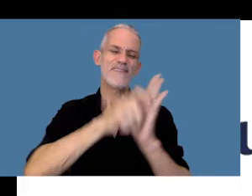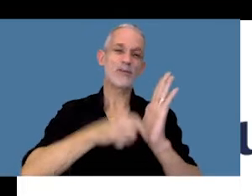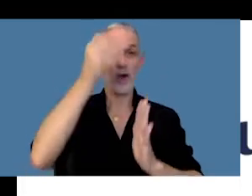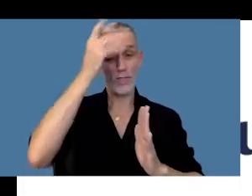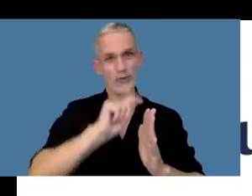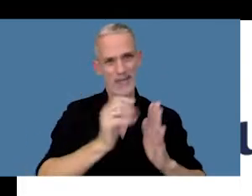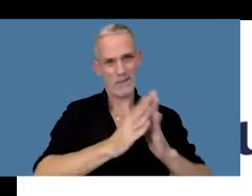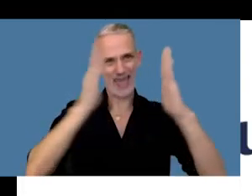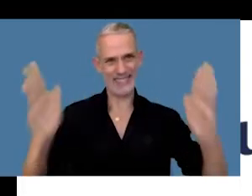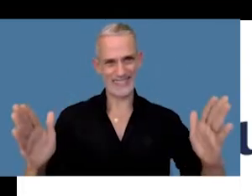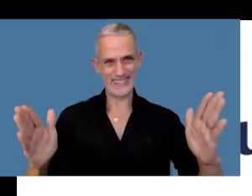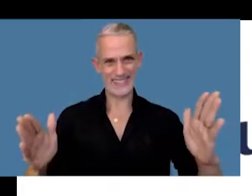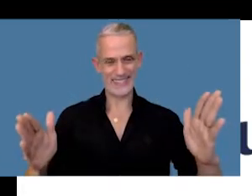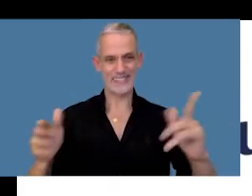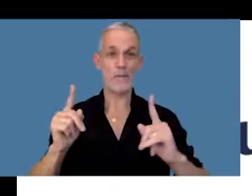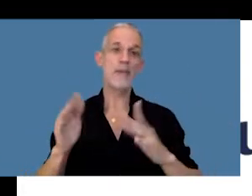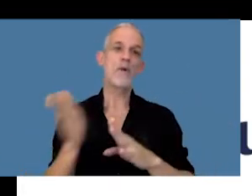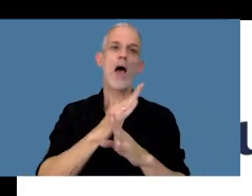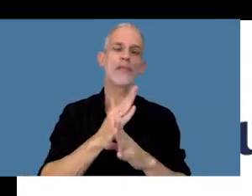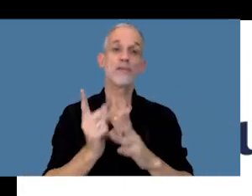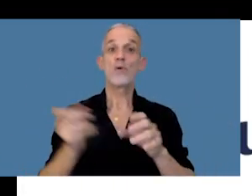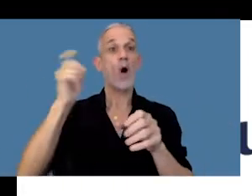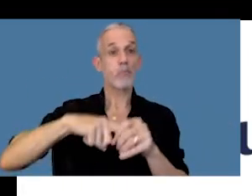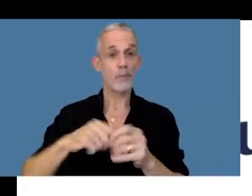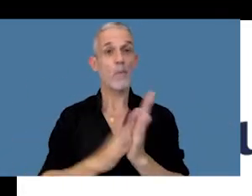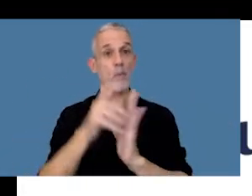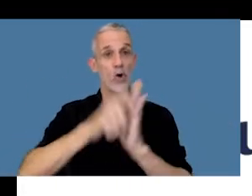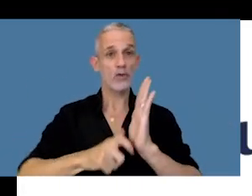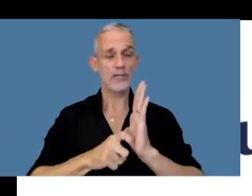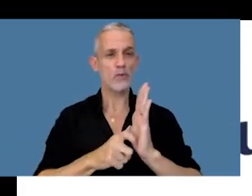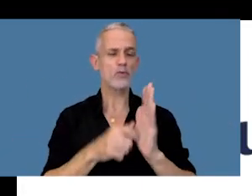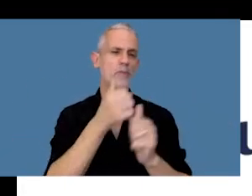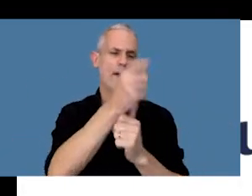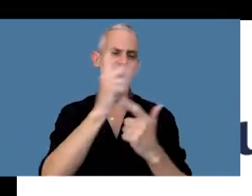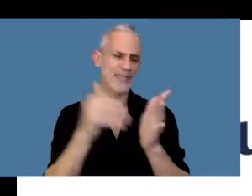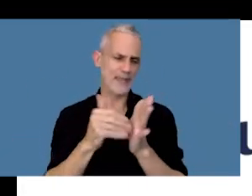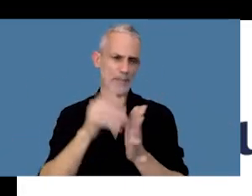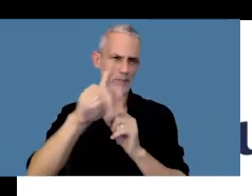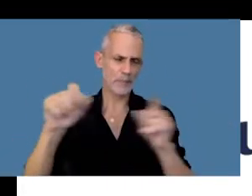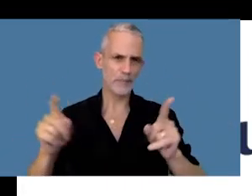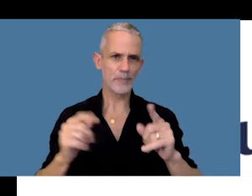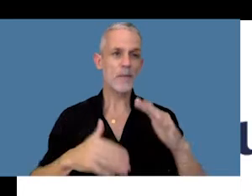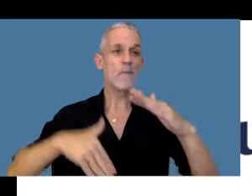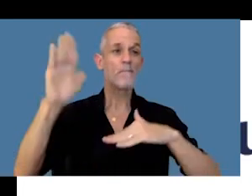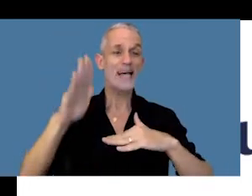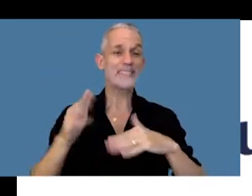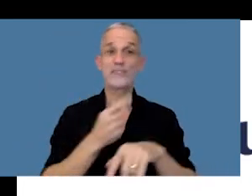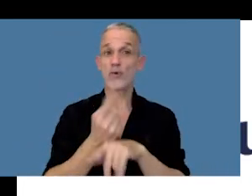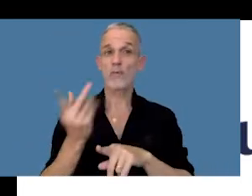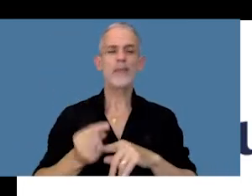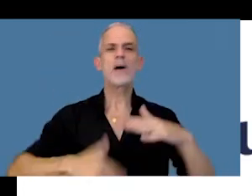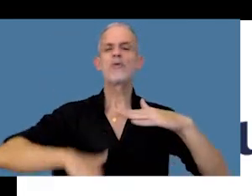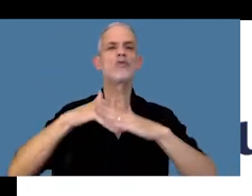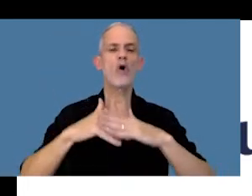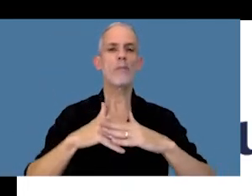meses anteriores, inmediatos a la adhesión al monotributo, cada categorización, que no pueden superar los topes máximos